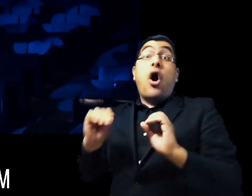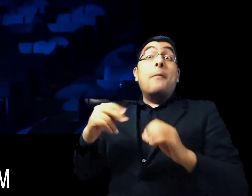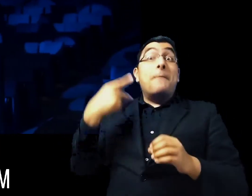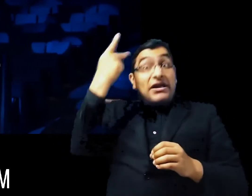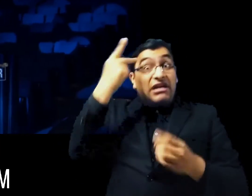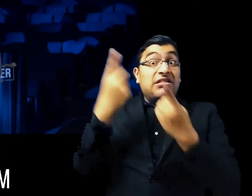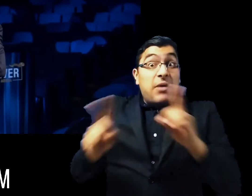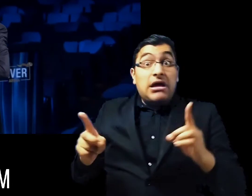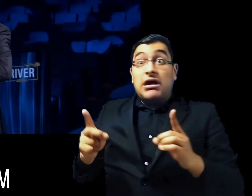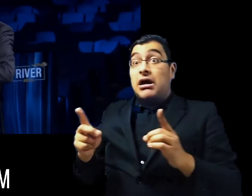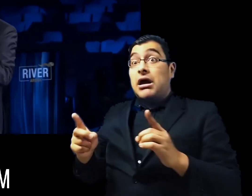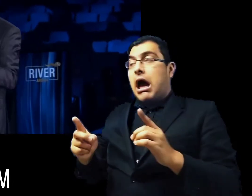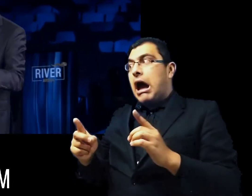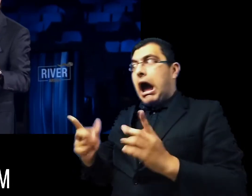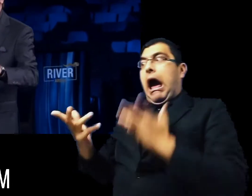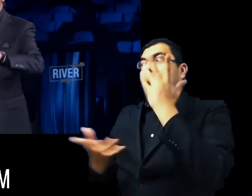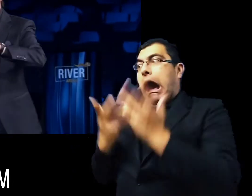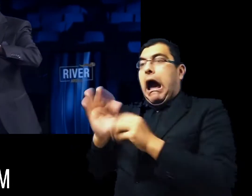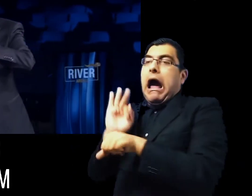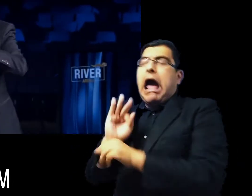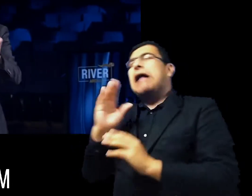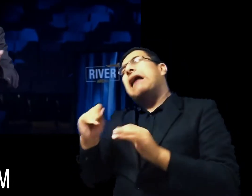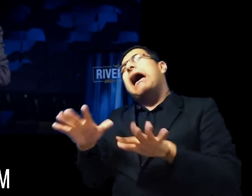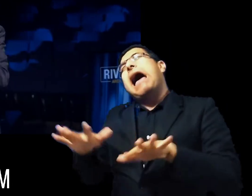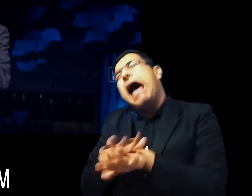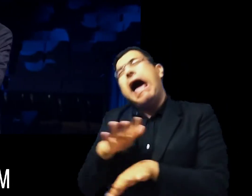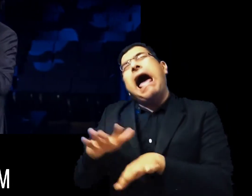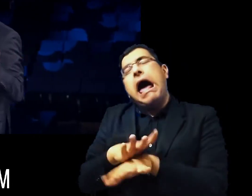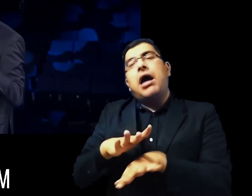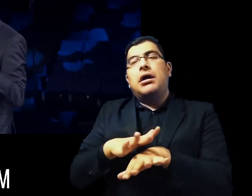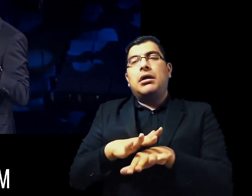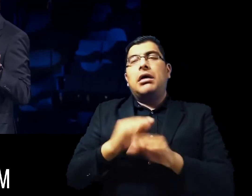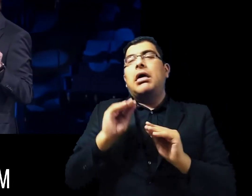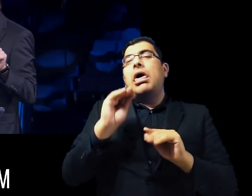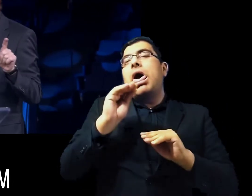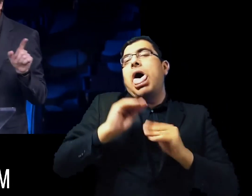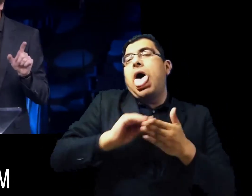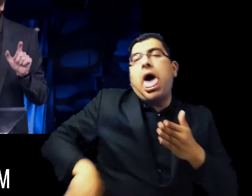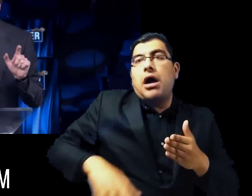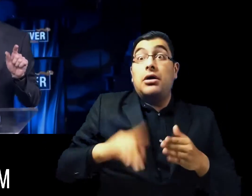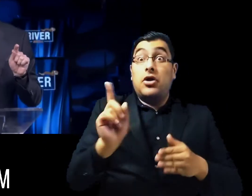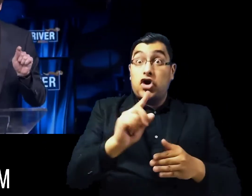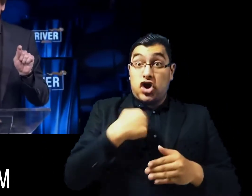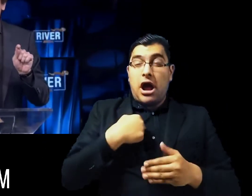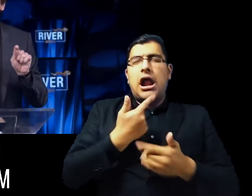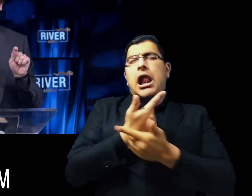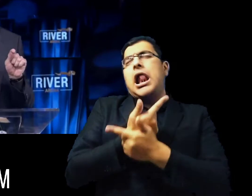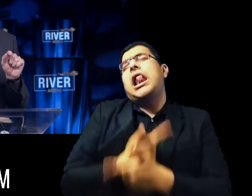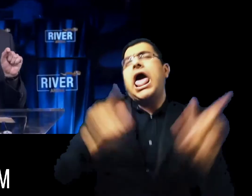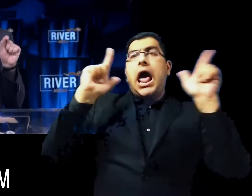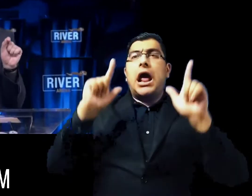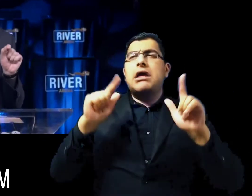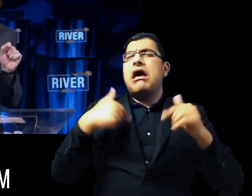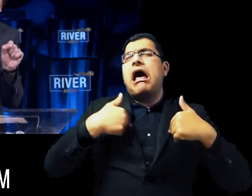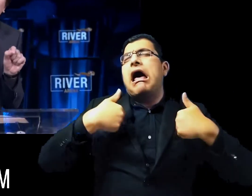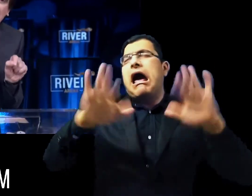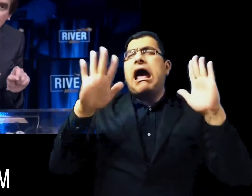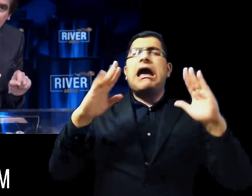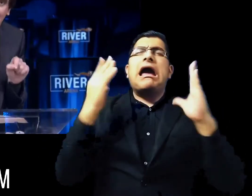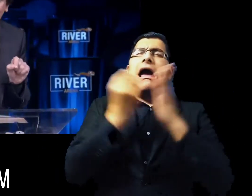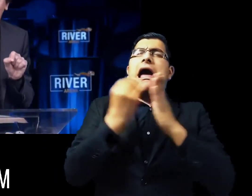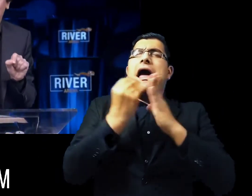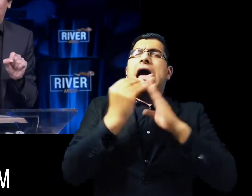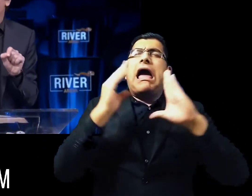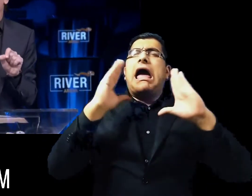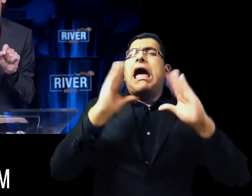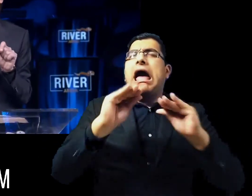cosa. Bueno, no es tan así, los tiempos cambiaron. Y no estoy siendo like, ni quiero hacer de este mensaje una